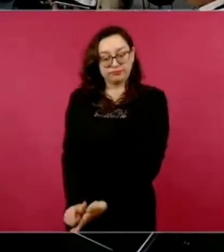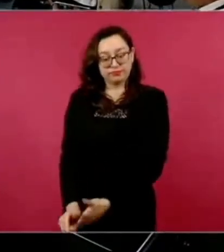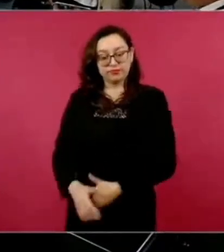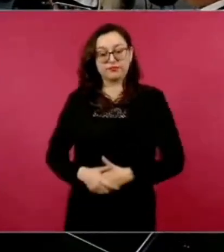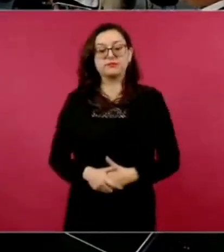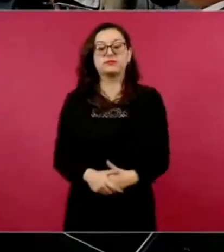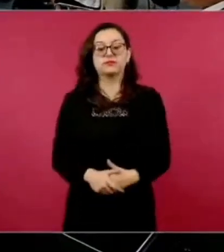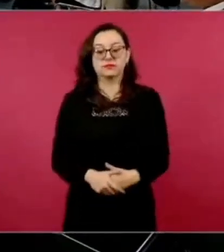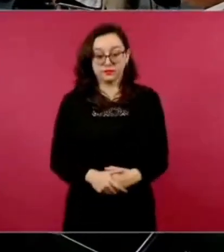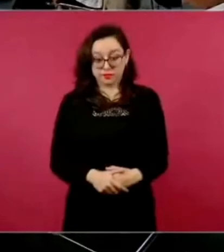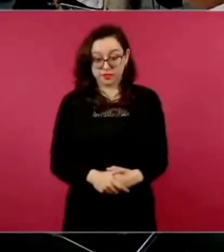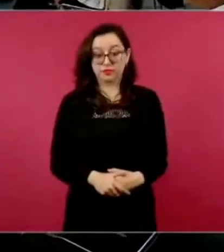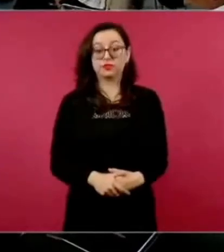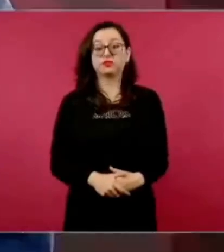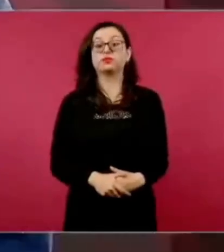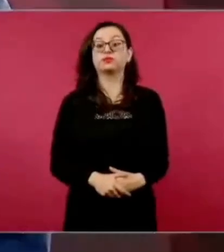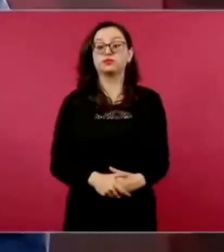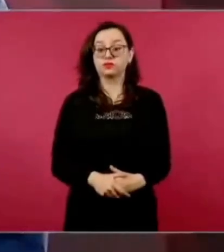Sí,